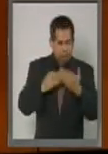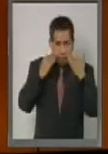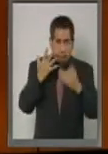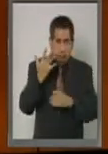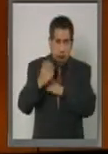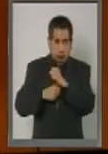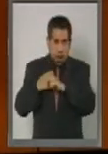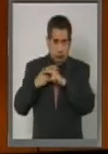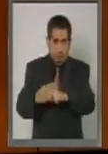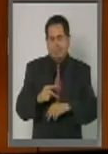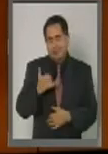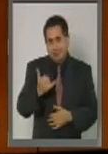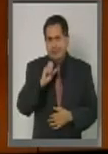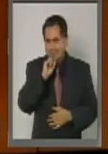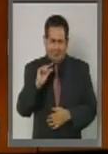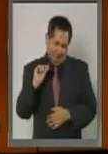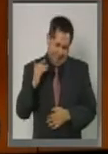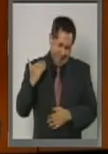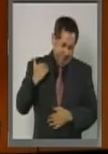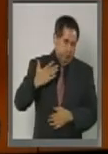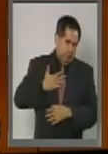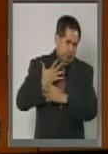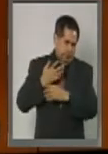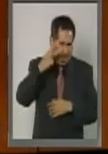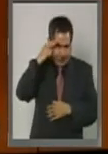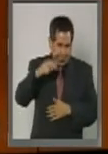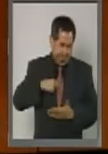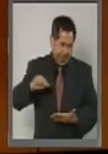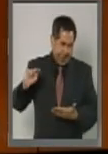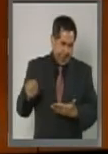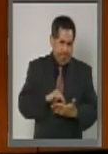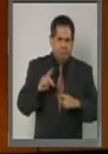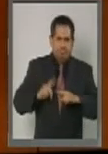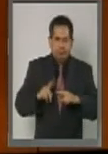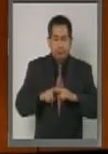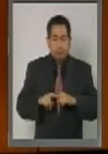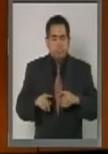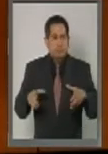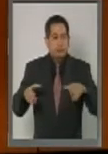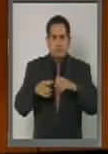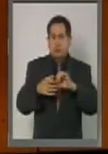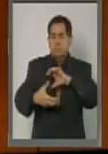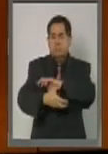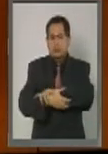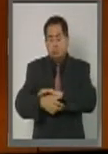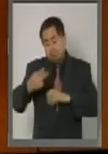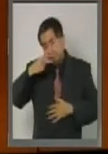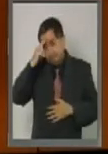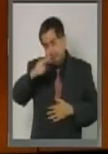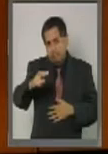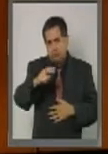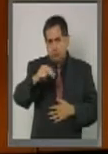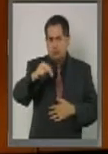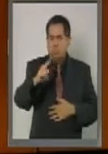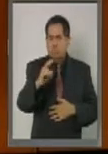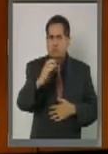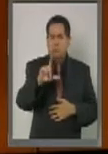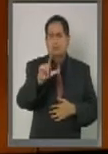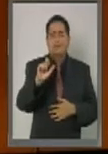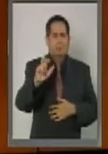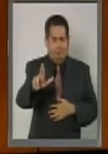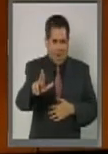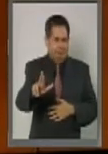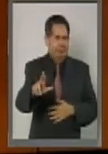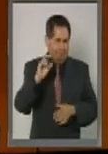de firmar a nombre de nuestro país el Tratado para la Prohibición de Armas Nucleares, mismo que el día de